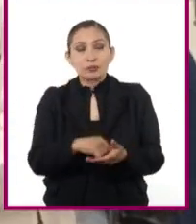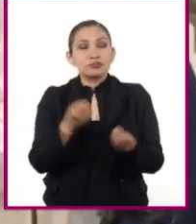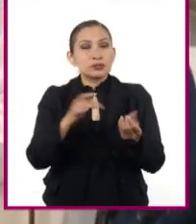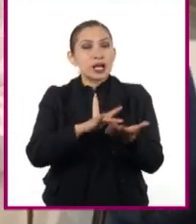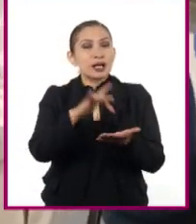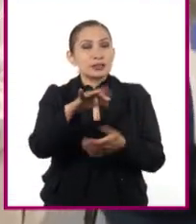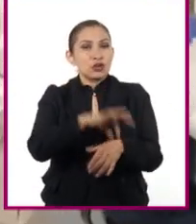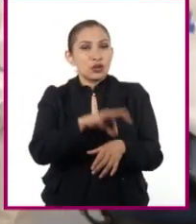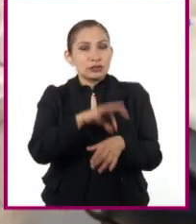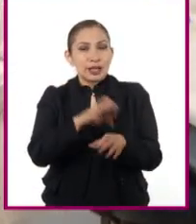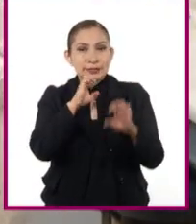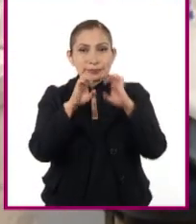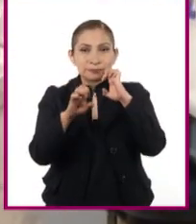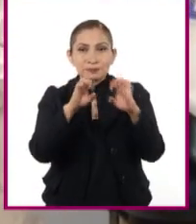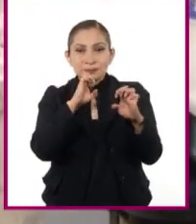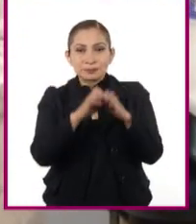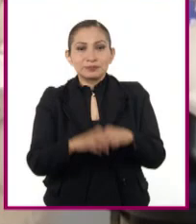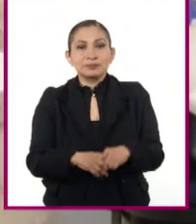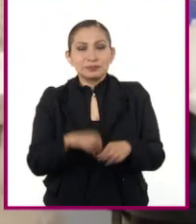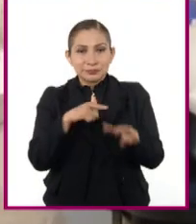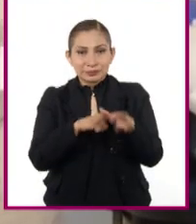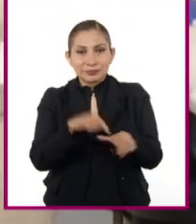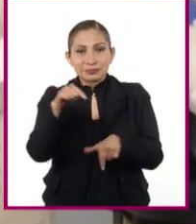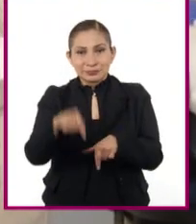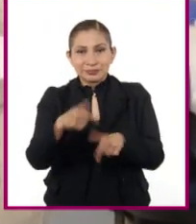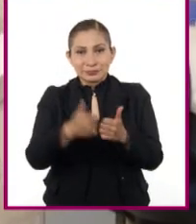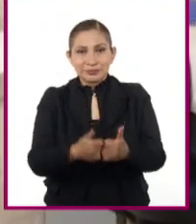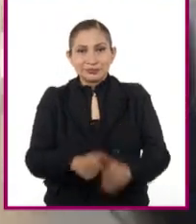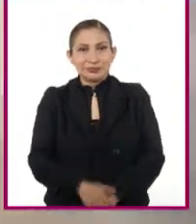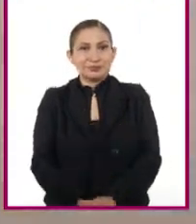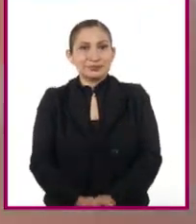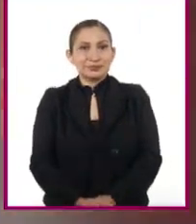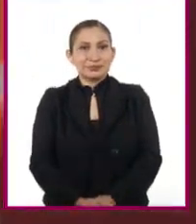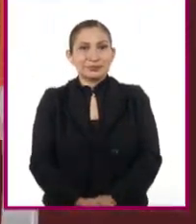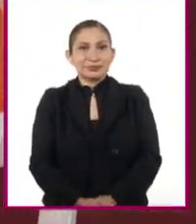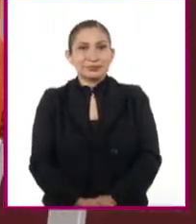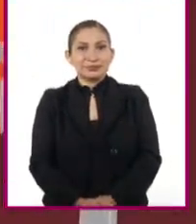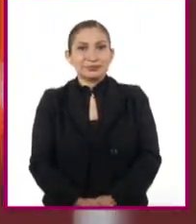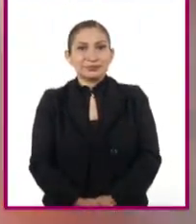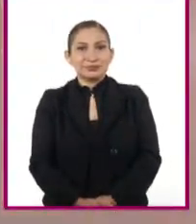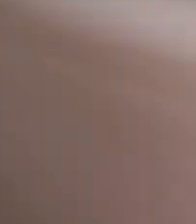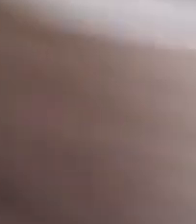Doctora, le agradezco mucho la entrevista. Nosotros continuamos, quédense con nosotros.